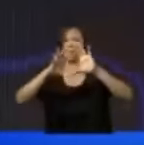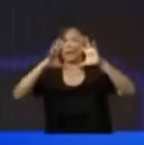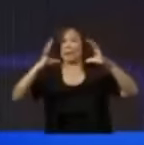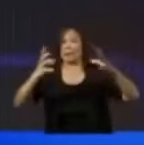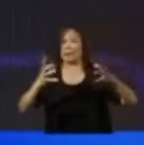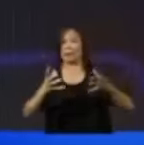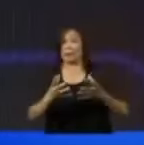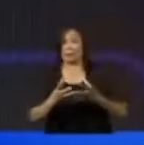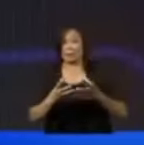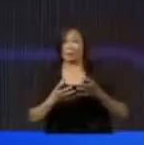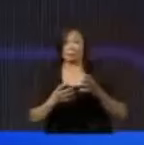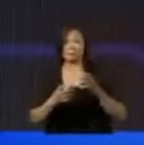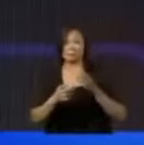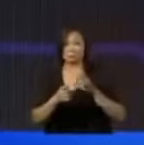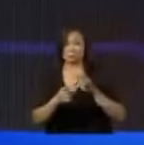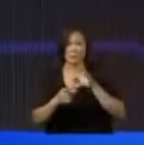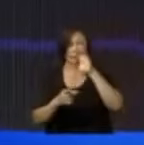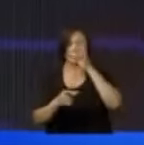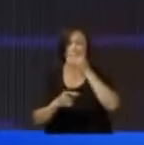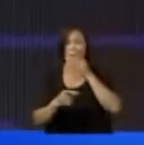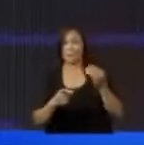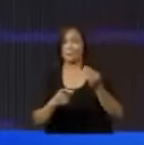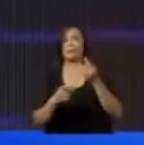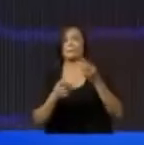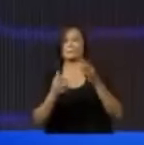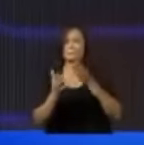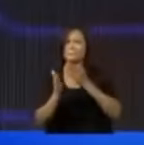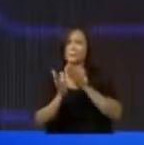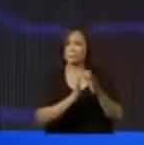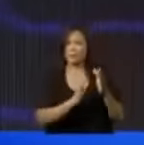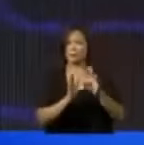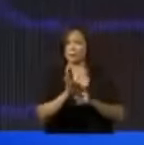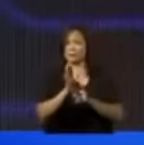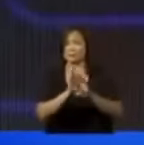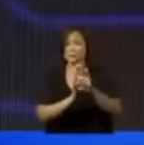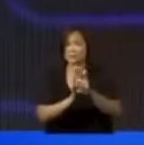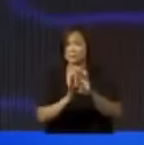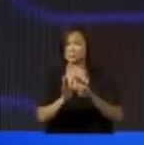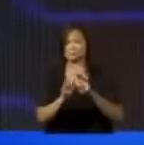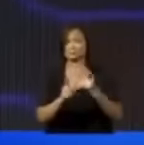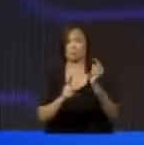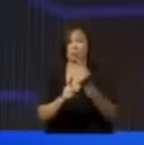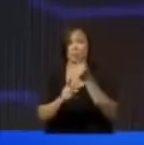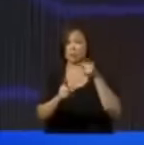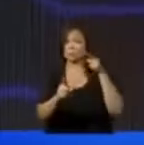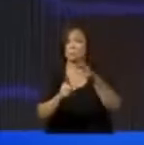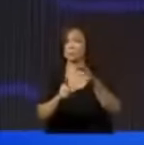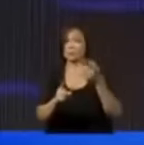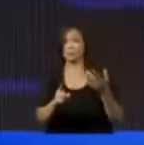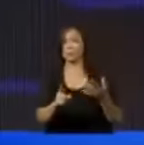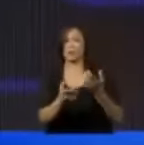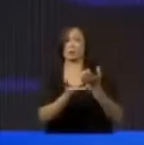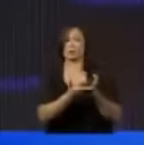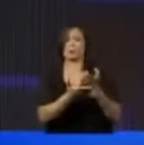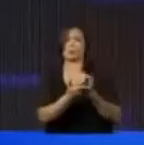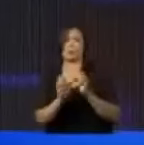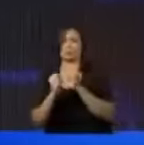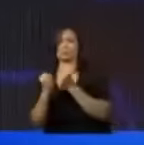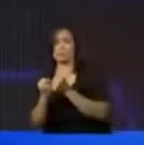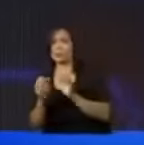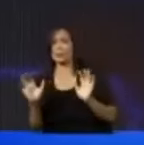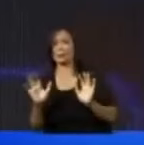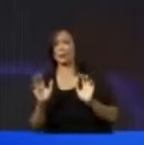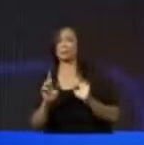ecosistema en la República Dominicana. Desarrollar una visión del desarrollo cuya única dimensión no puede ser lo económico y lo